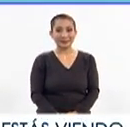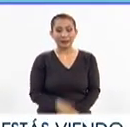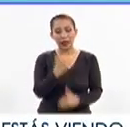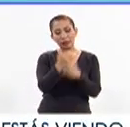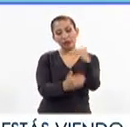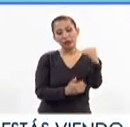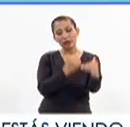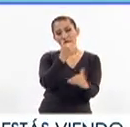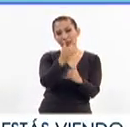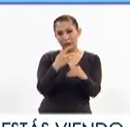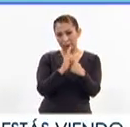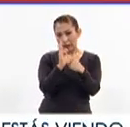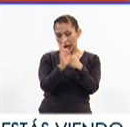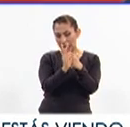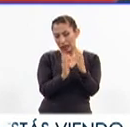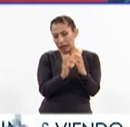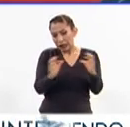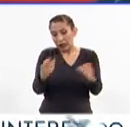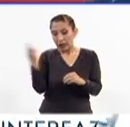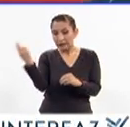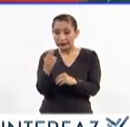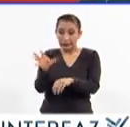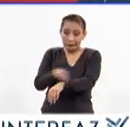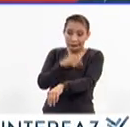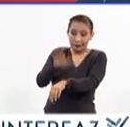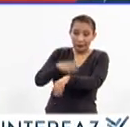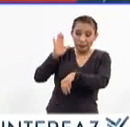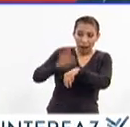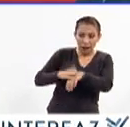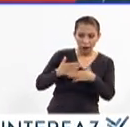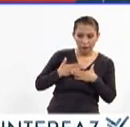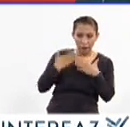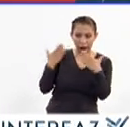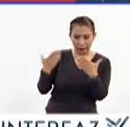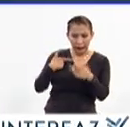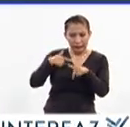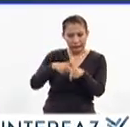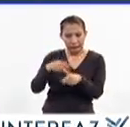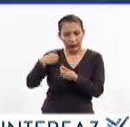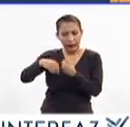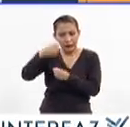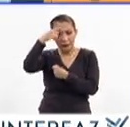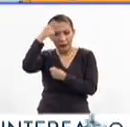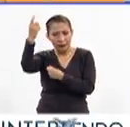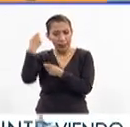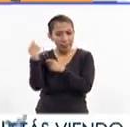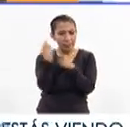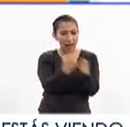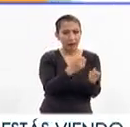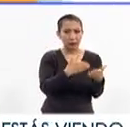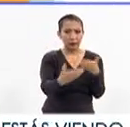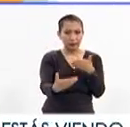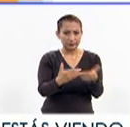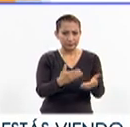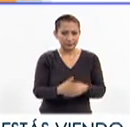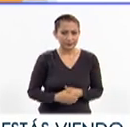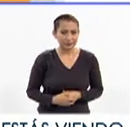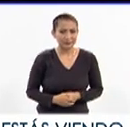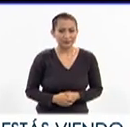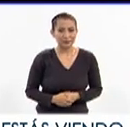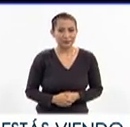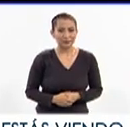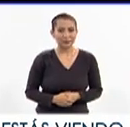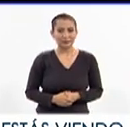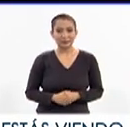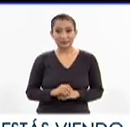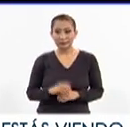El desarrollo de las naciones demanda el suministro de energía confiable, sostenible, de fácil acceso y moderna.